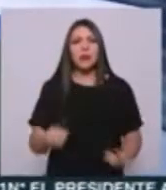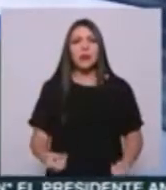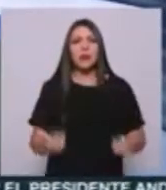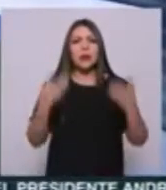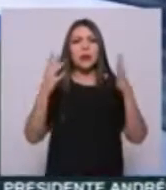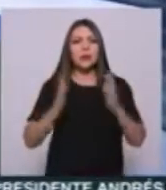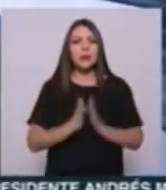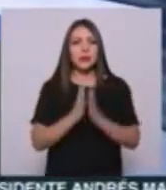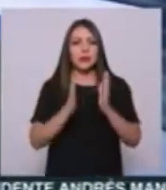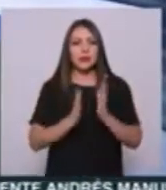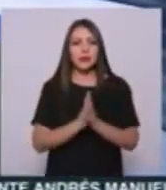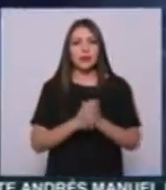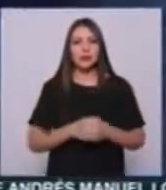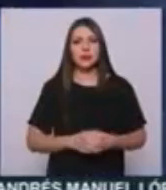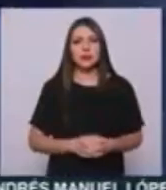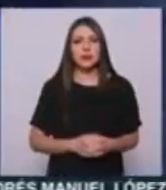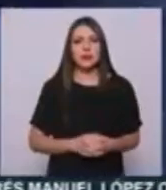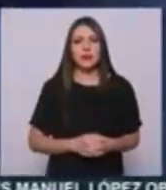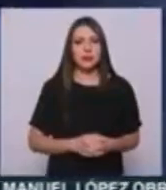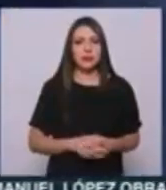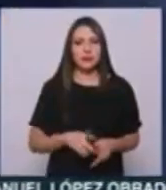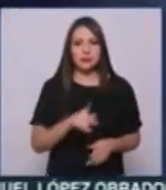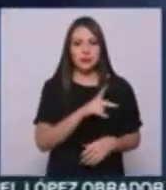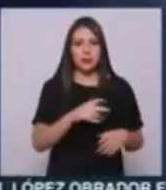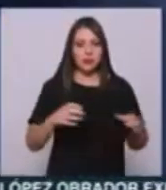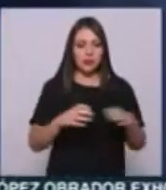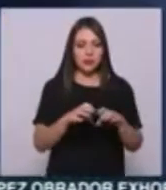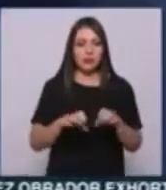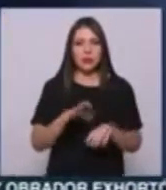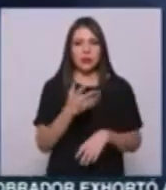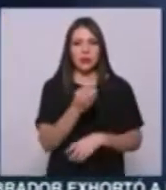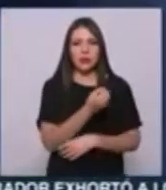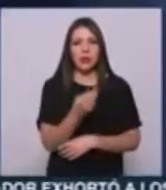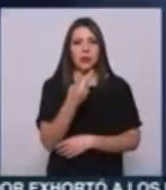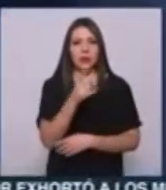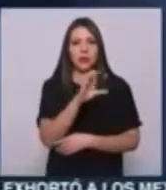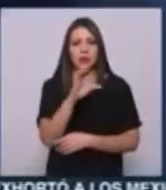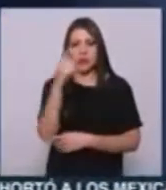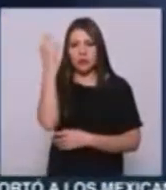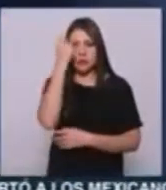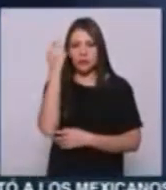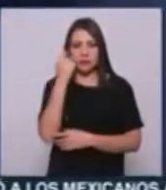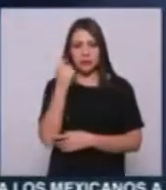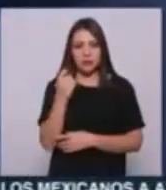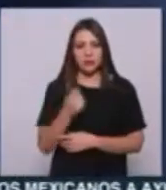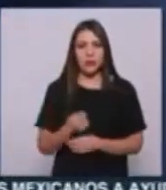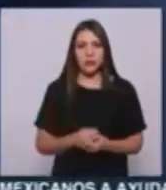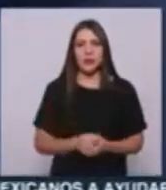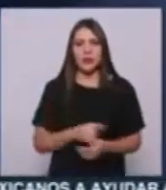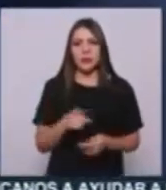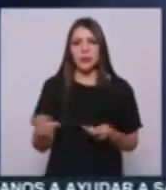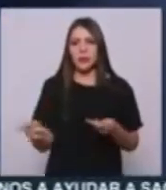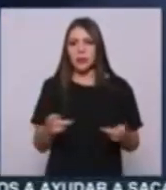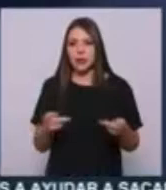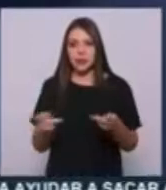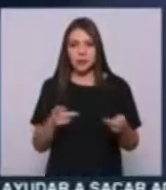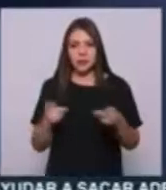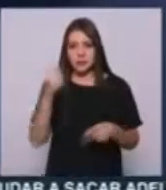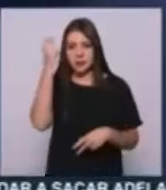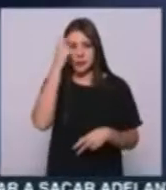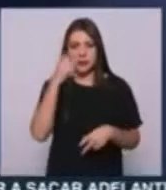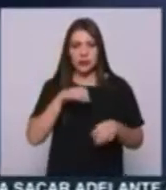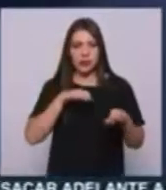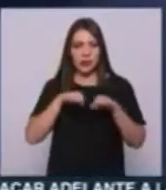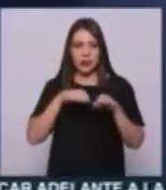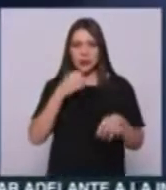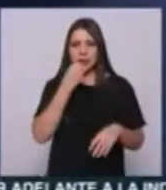Mira, dentro del equipo vamos a tener alrededor de 200 maquillistas, los cuales van a estar, pues obviamente realizando este tipo de trabajos